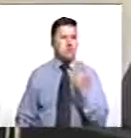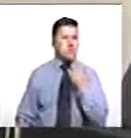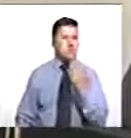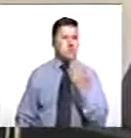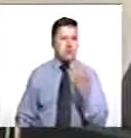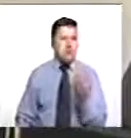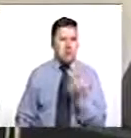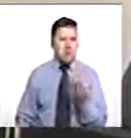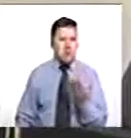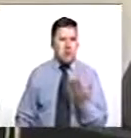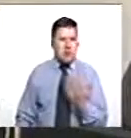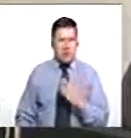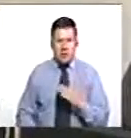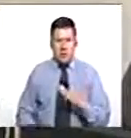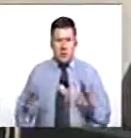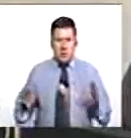permitir